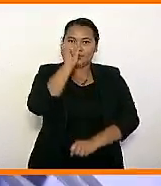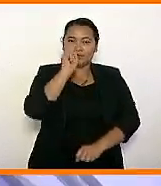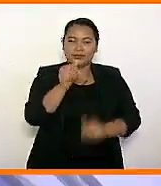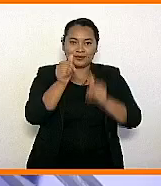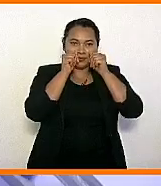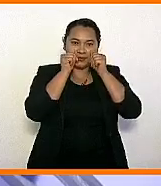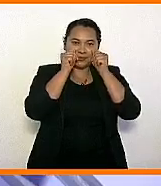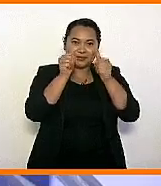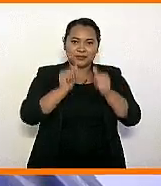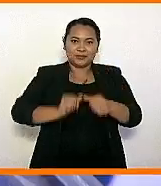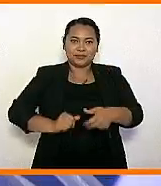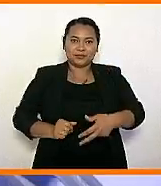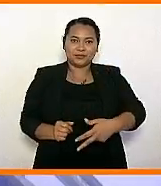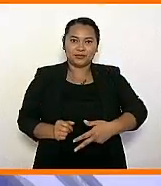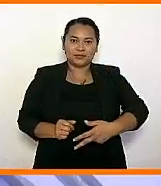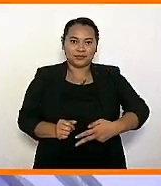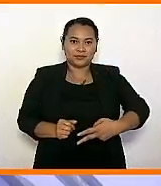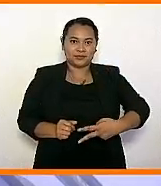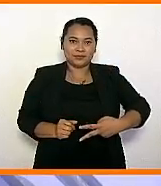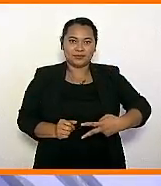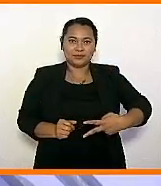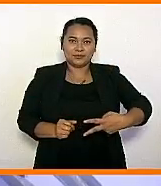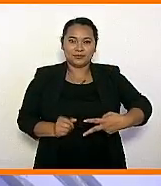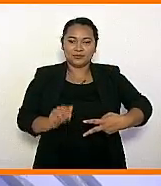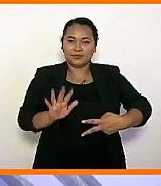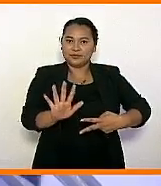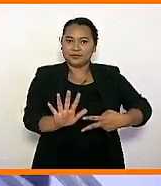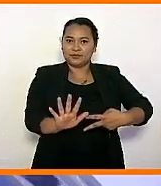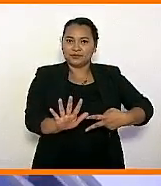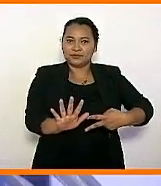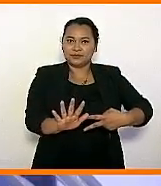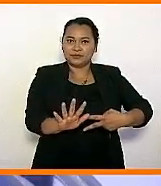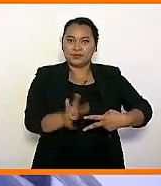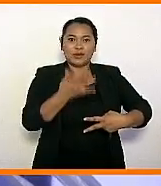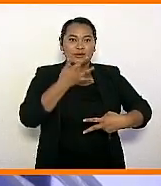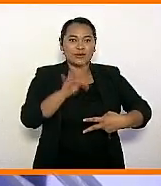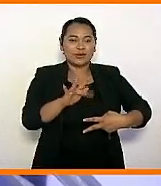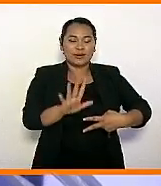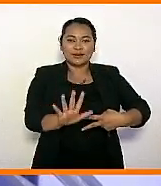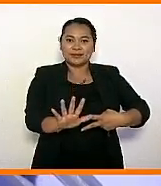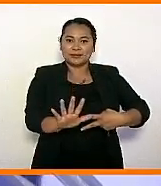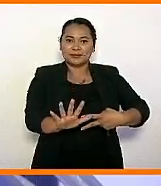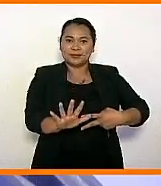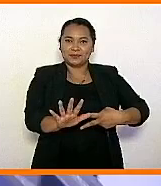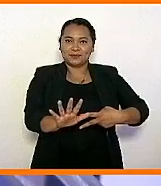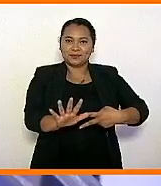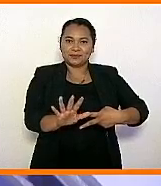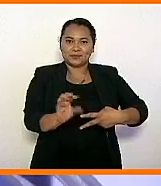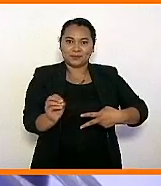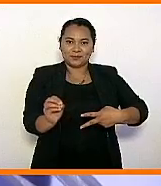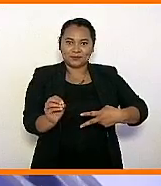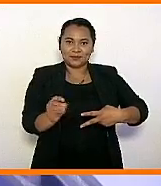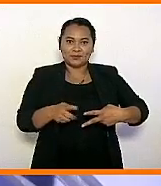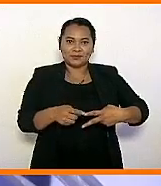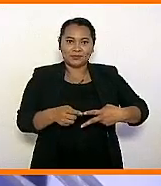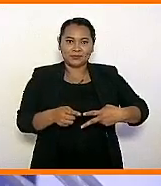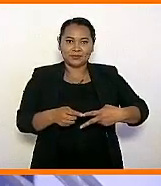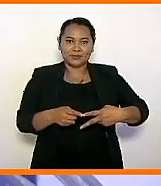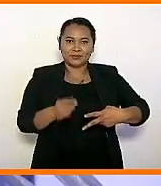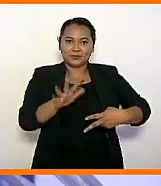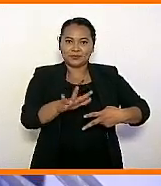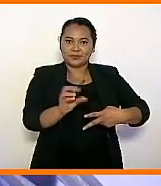atentos. El 5, segundo dígito suerte. Y este es el 0, primer número